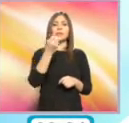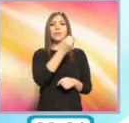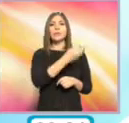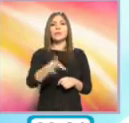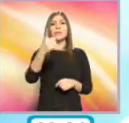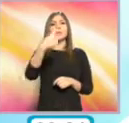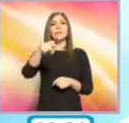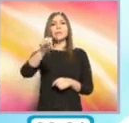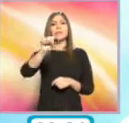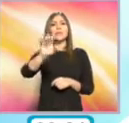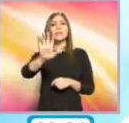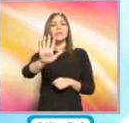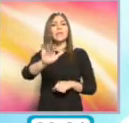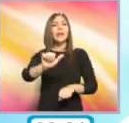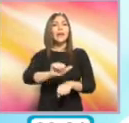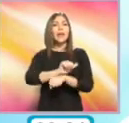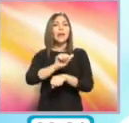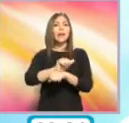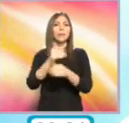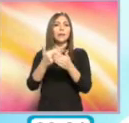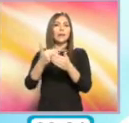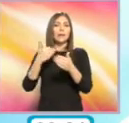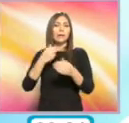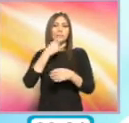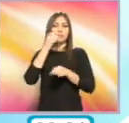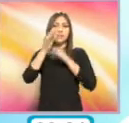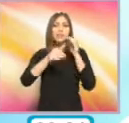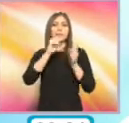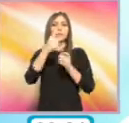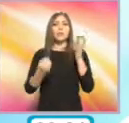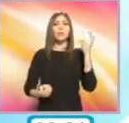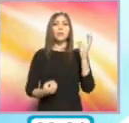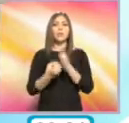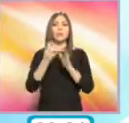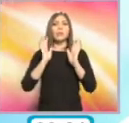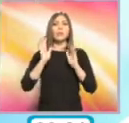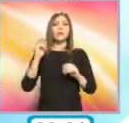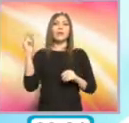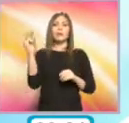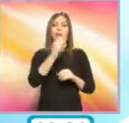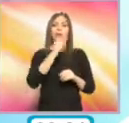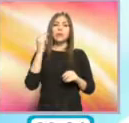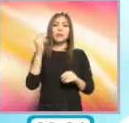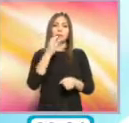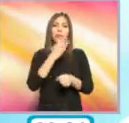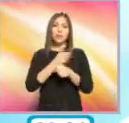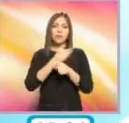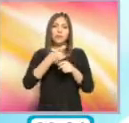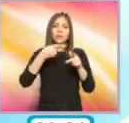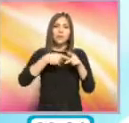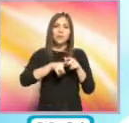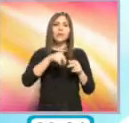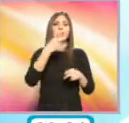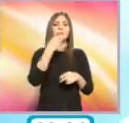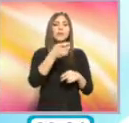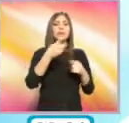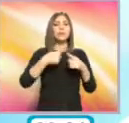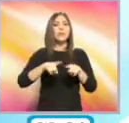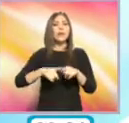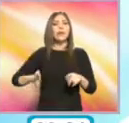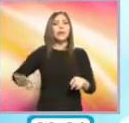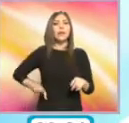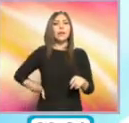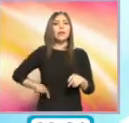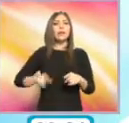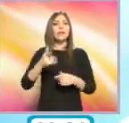165 unidades que se acaban de poner en circulación cuentan con estas características y que son